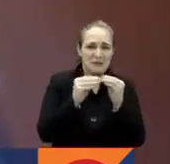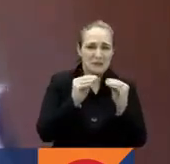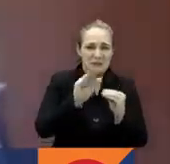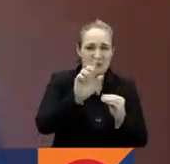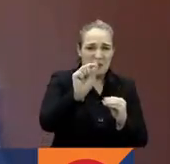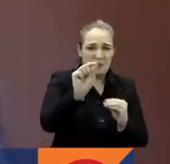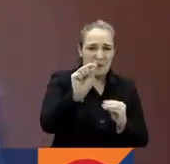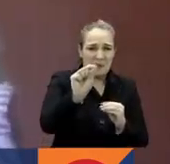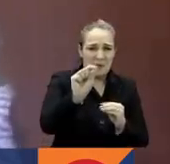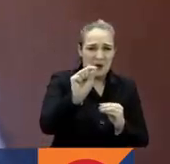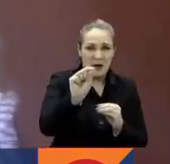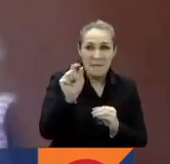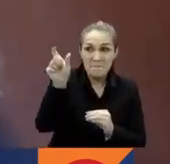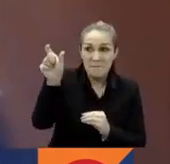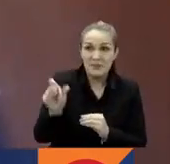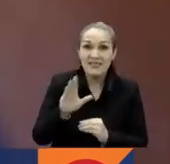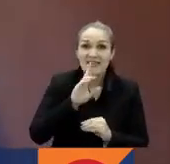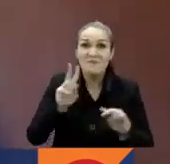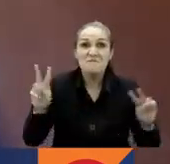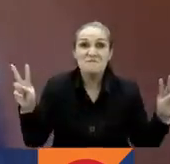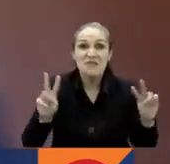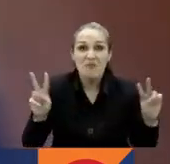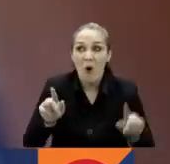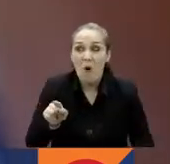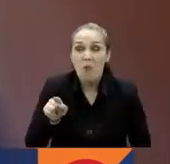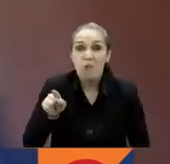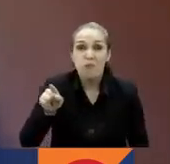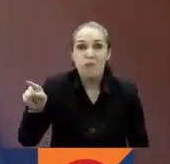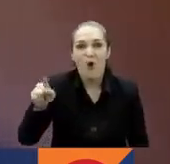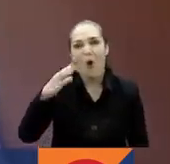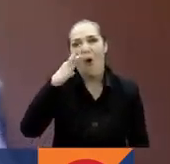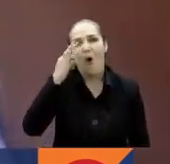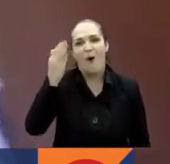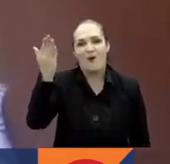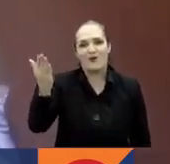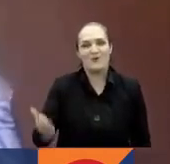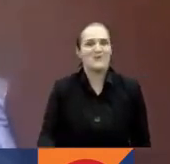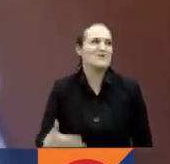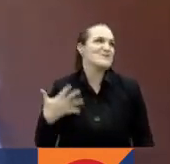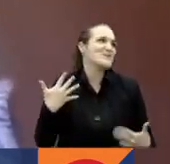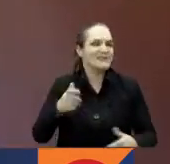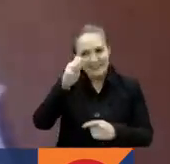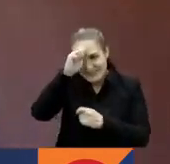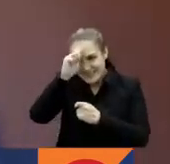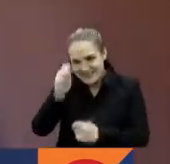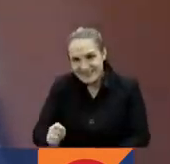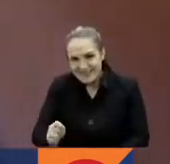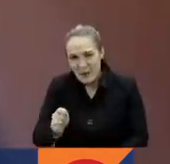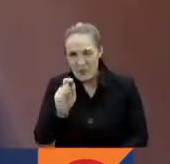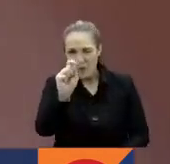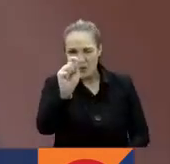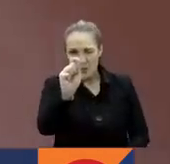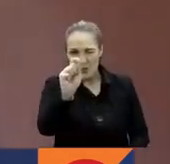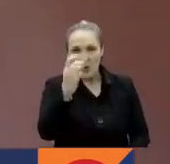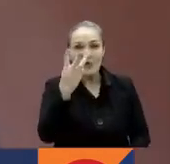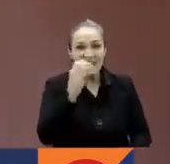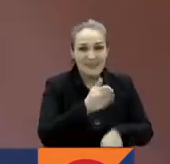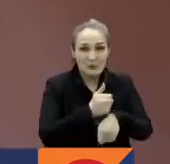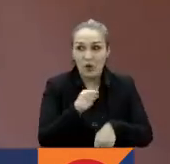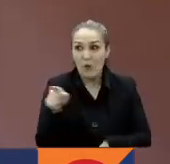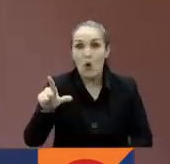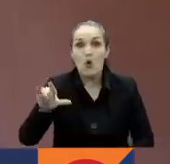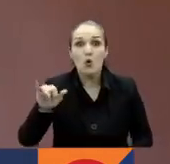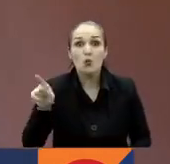voy a tener la palabra en directo, en vivo, del hombre que es protagonista de la noticia para Colombia. Y él se llama Luis